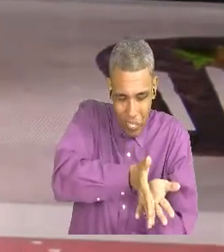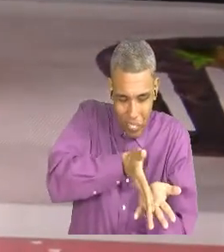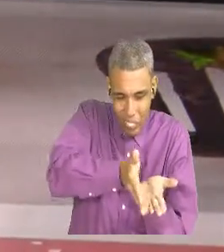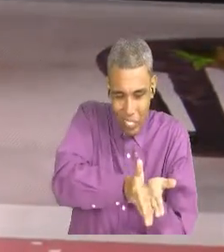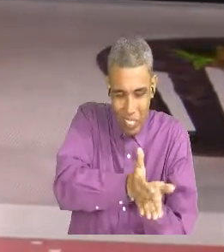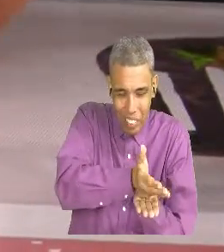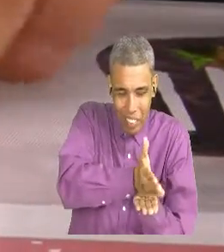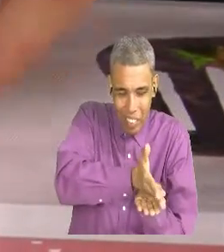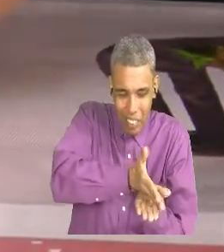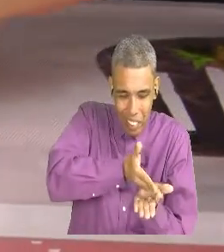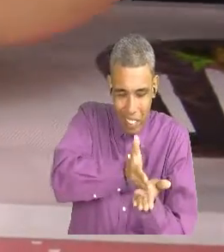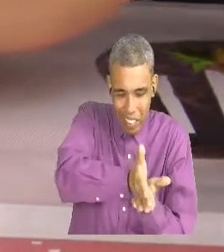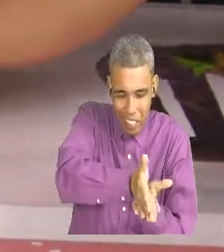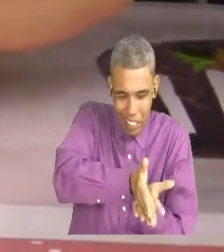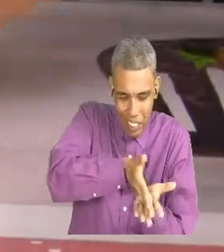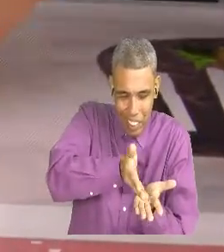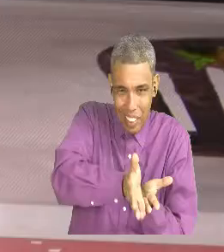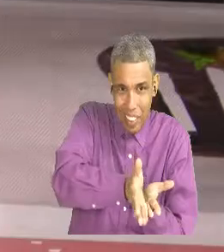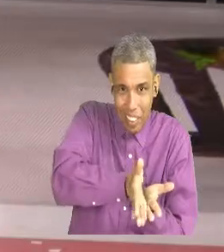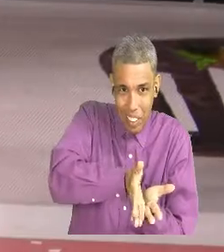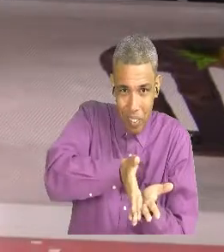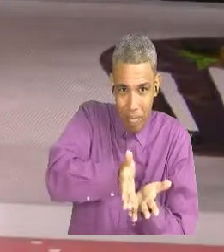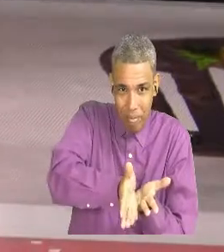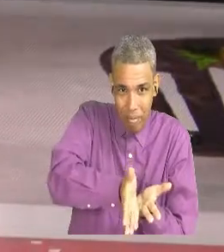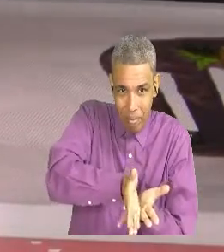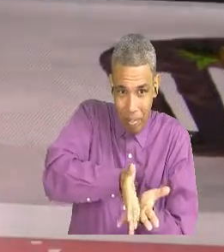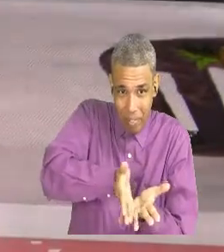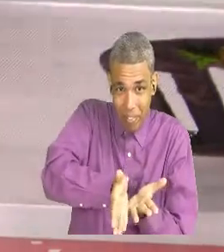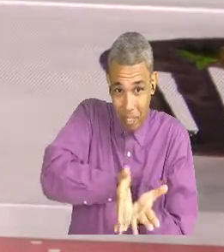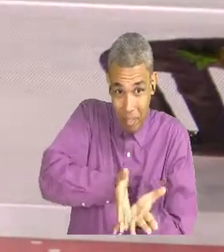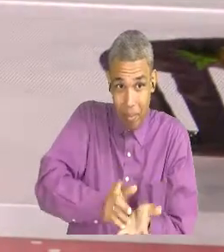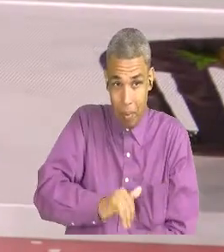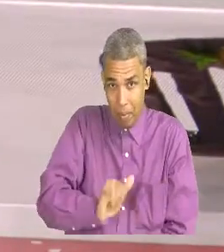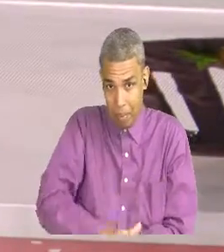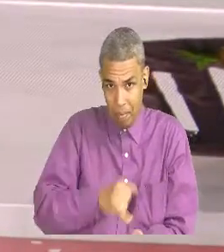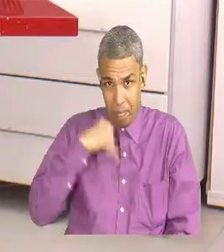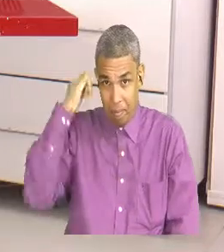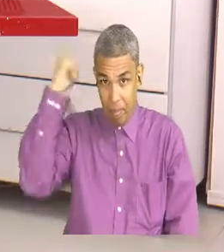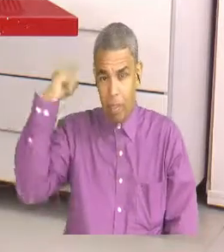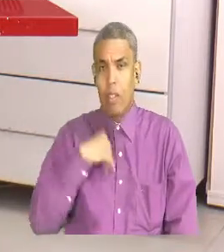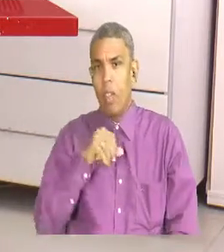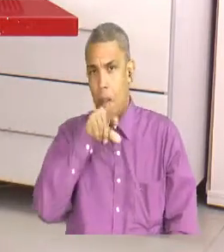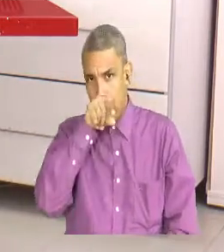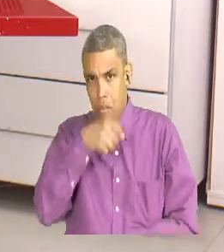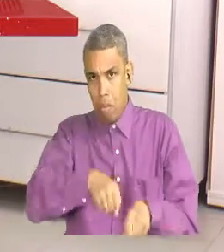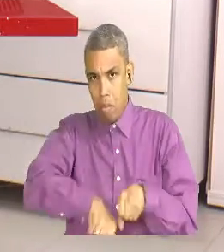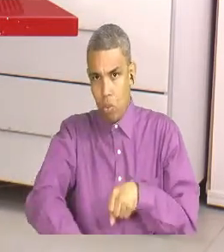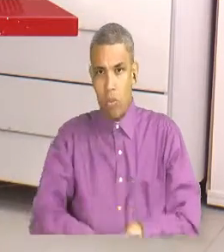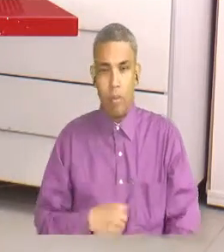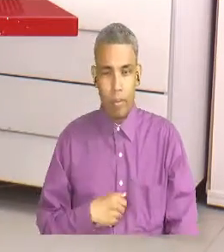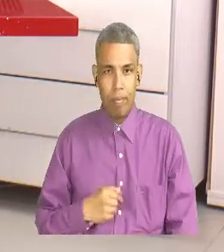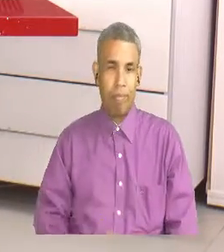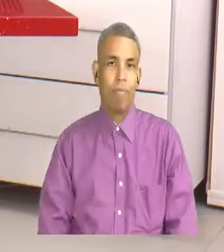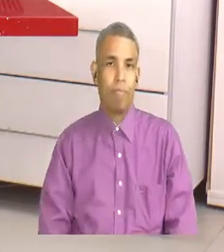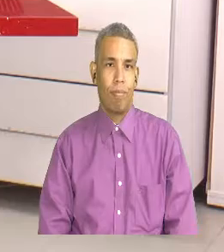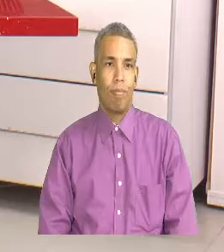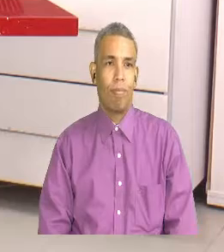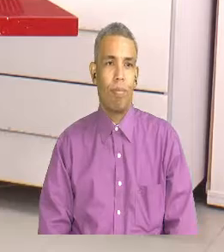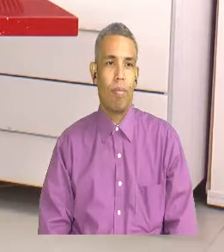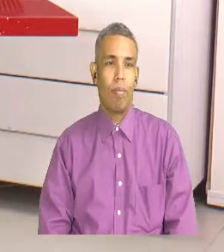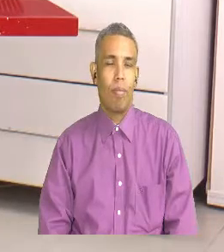Vamos a hacer algo para el emplatado, algo acá, vean, improvisar. Vamos a adicionar un poquito de la pechuga. La mitad de la pechuga la vamos a adicionar